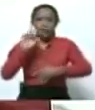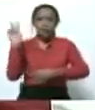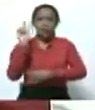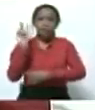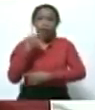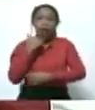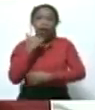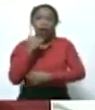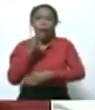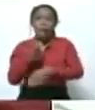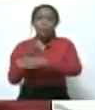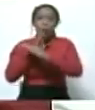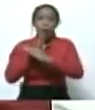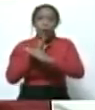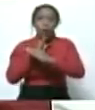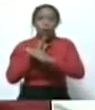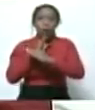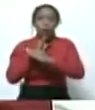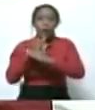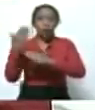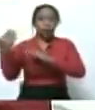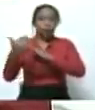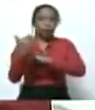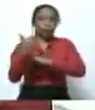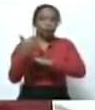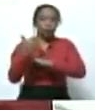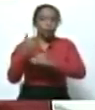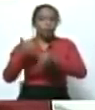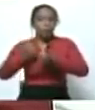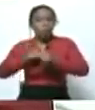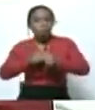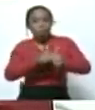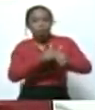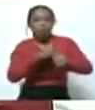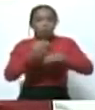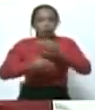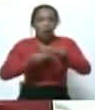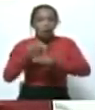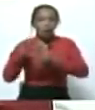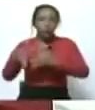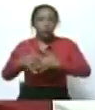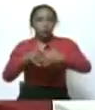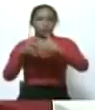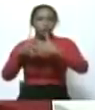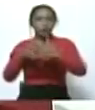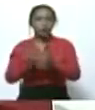no lo hubiesen bloqueado y sancionado y perseguido como lo ha hecho Estados Unidos.